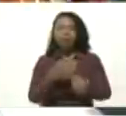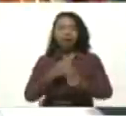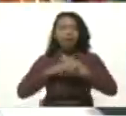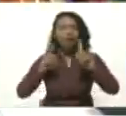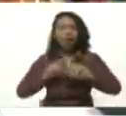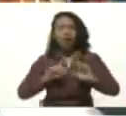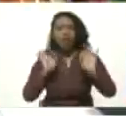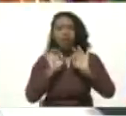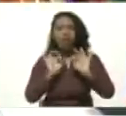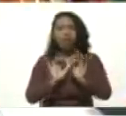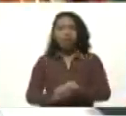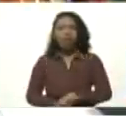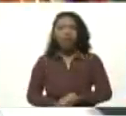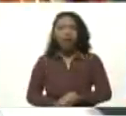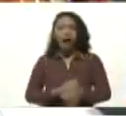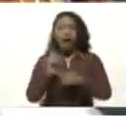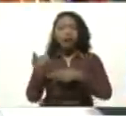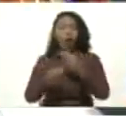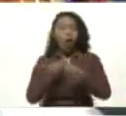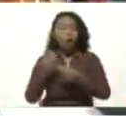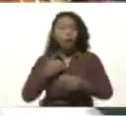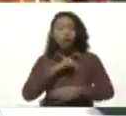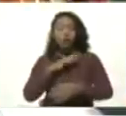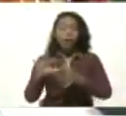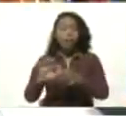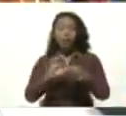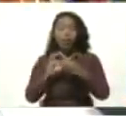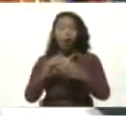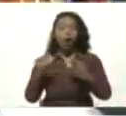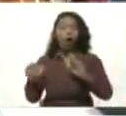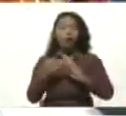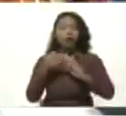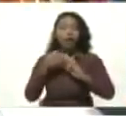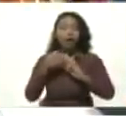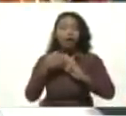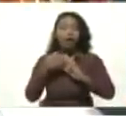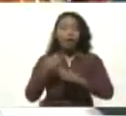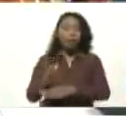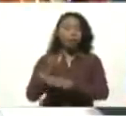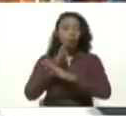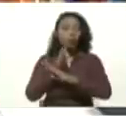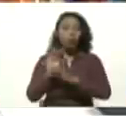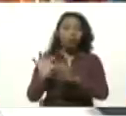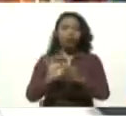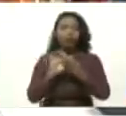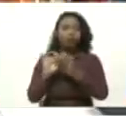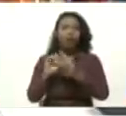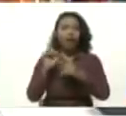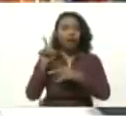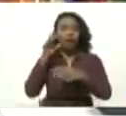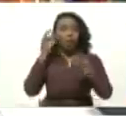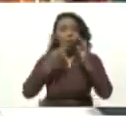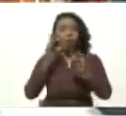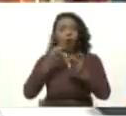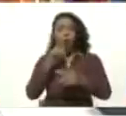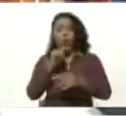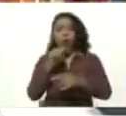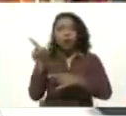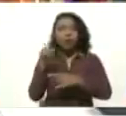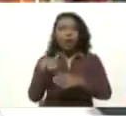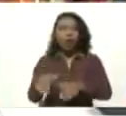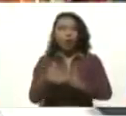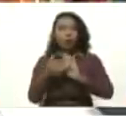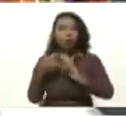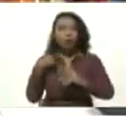diferencia. Así como nos hemos unido contra las sanciones y el bloqueo, unirnos contra esta injusticia, contra este